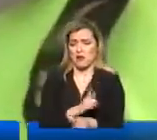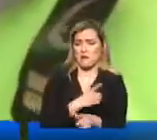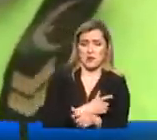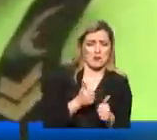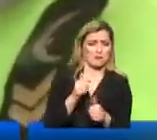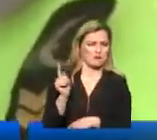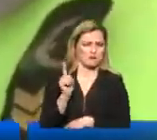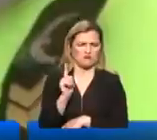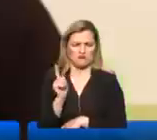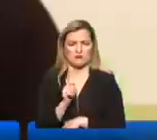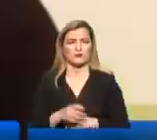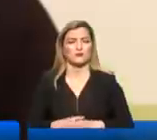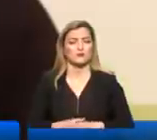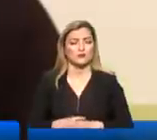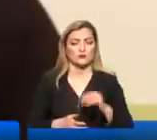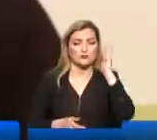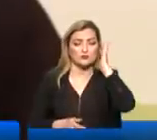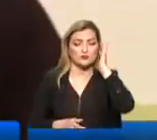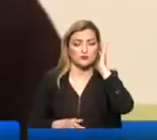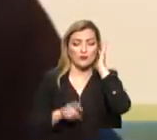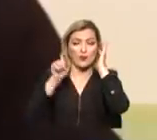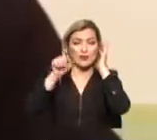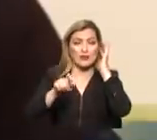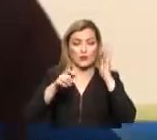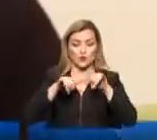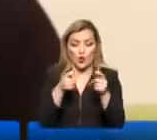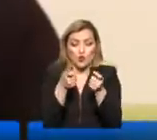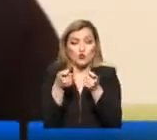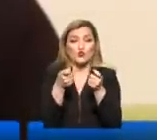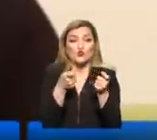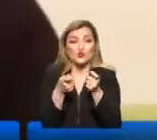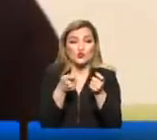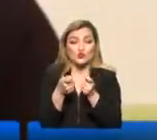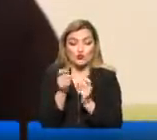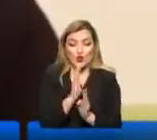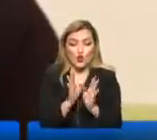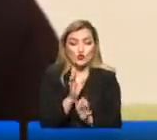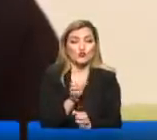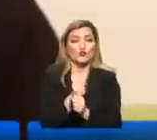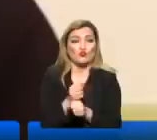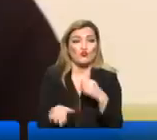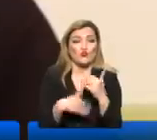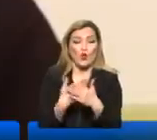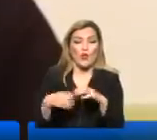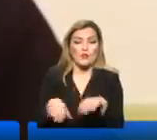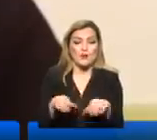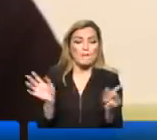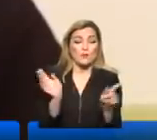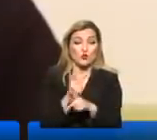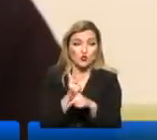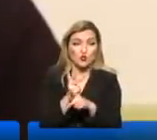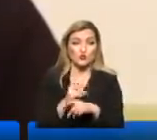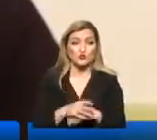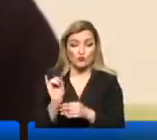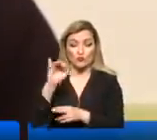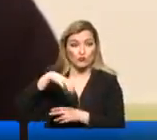peligro no ha desaparecido. Debemos mantener controles exhaustivos de bioseguridad en todas las actividades productivas